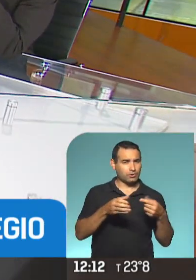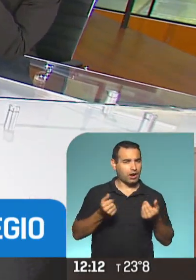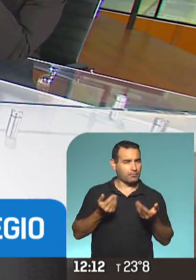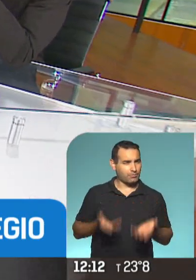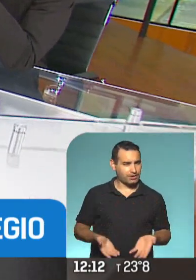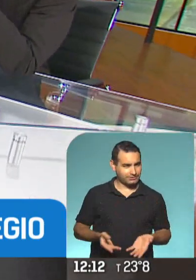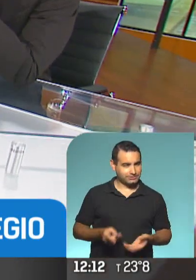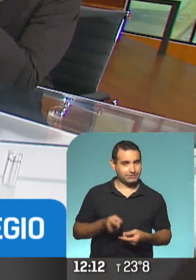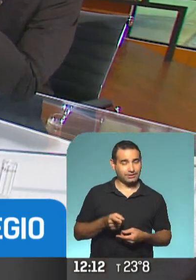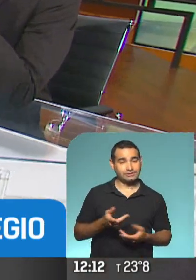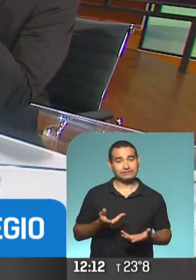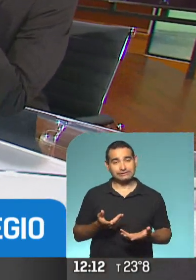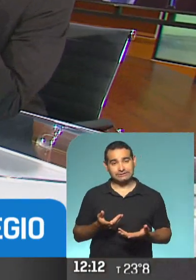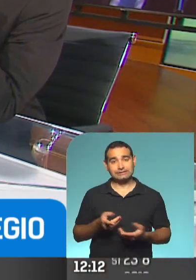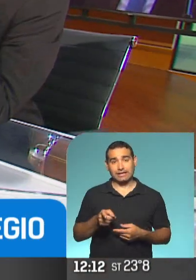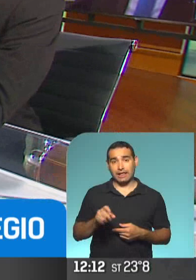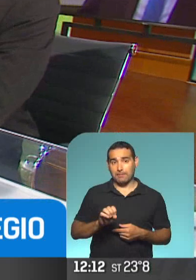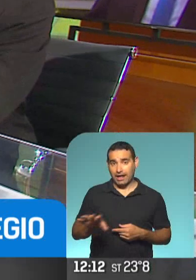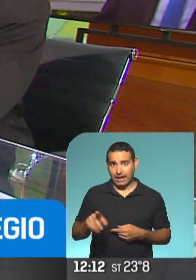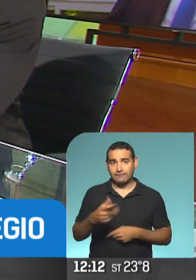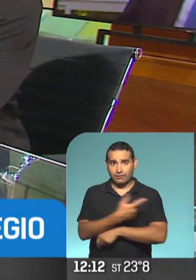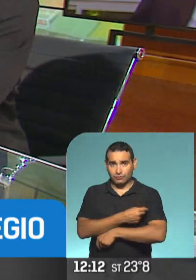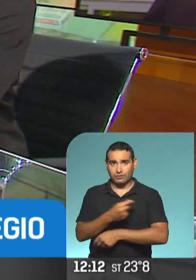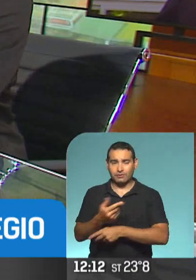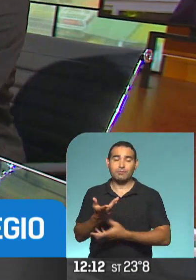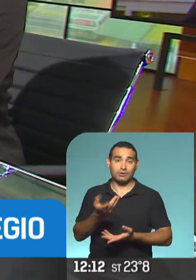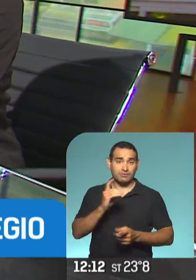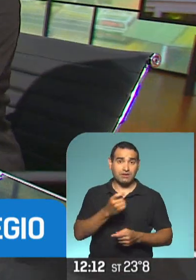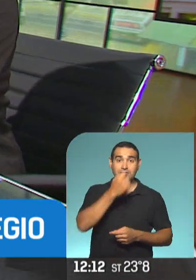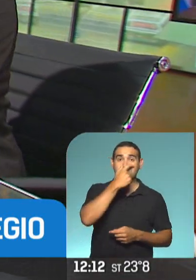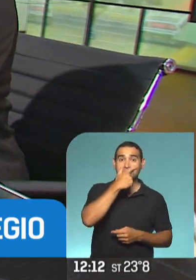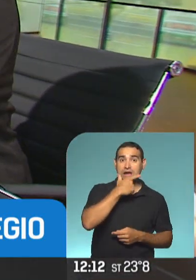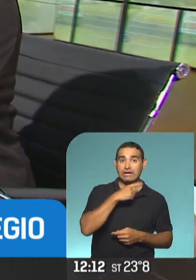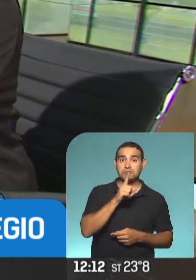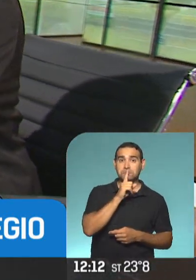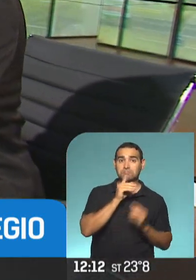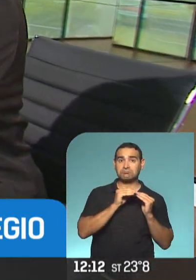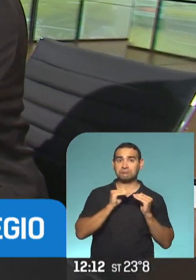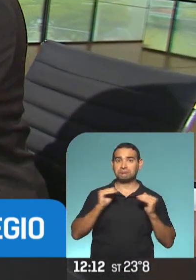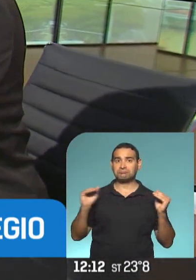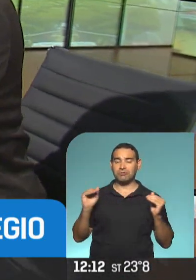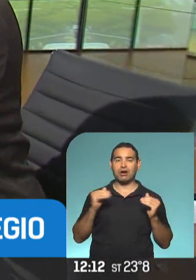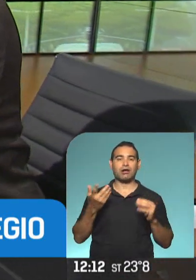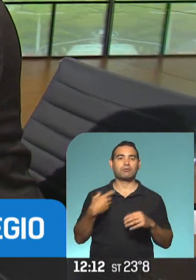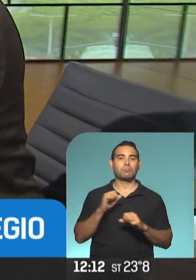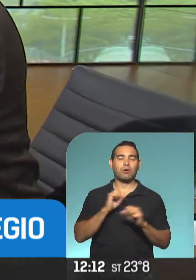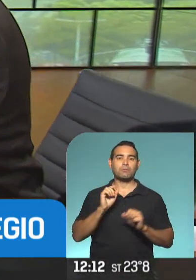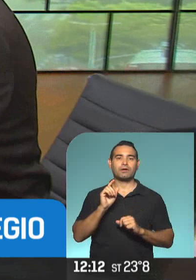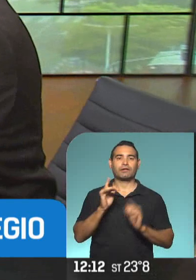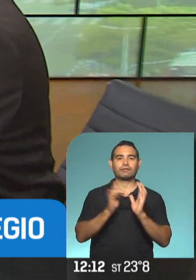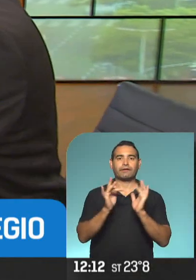situación que obviamente es lamentable, condenable, pero sí es cierto que hasta Mauricio Macri, que estaba en silencio, apareció en las redes